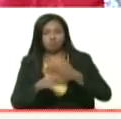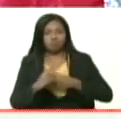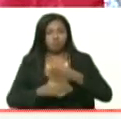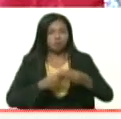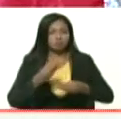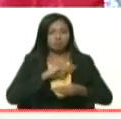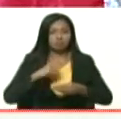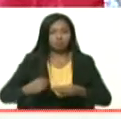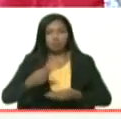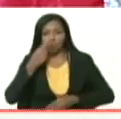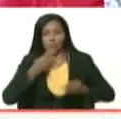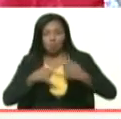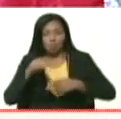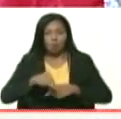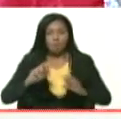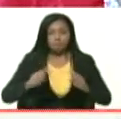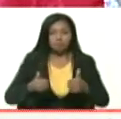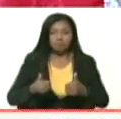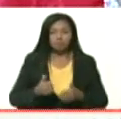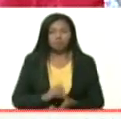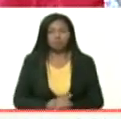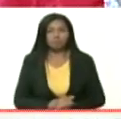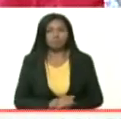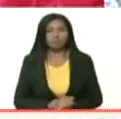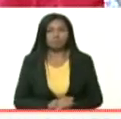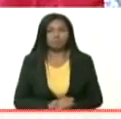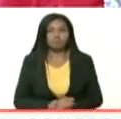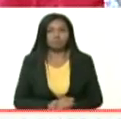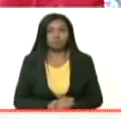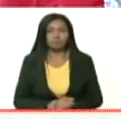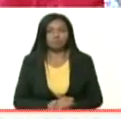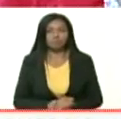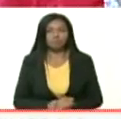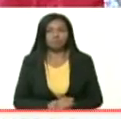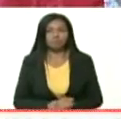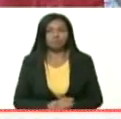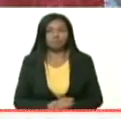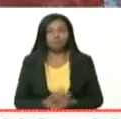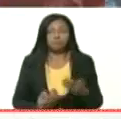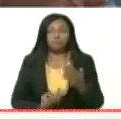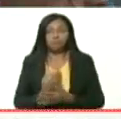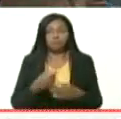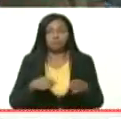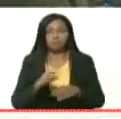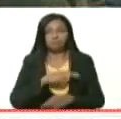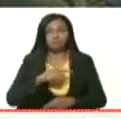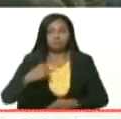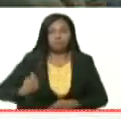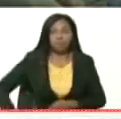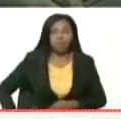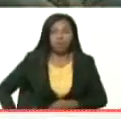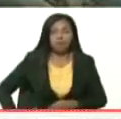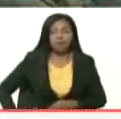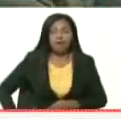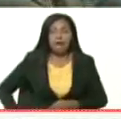conmemorar nosotros a partir de hoy, de la fundación de la República Popular